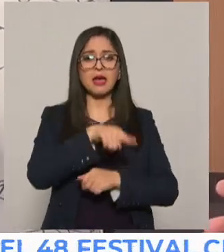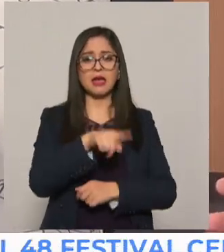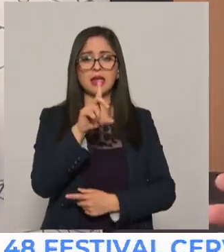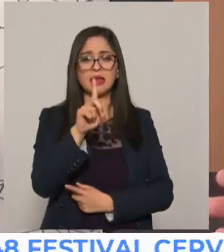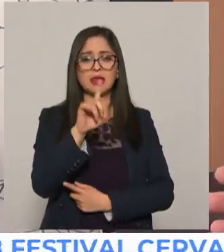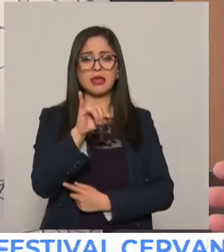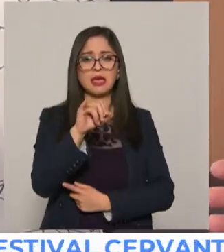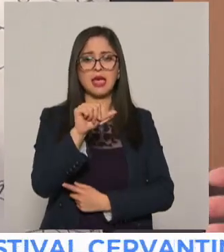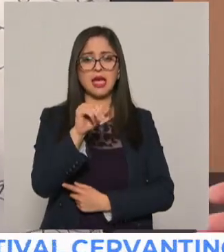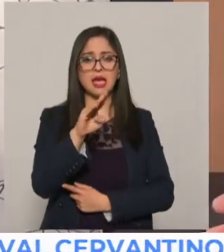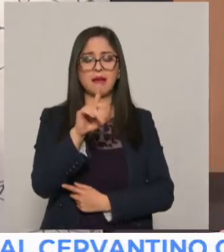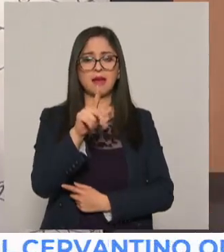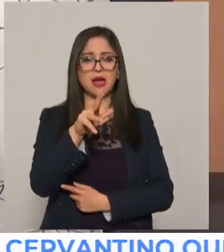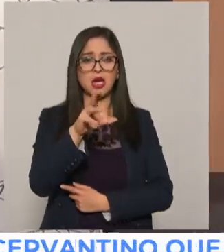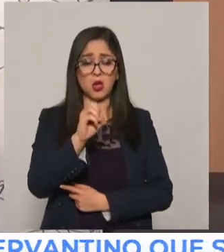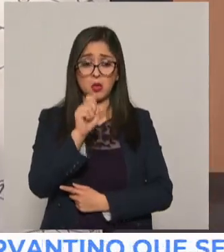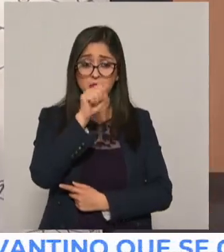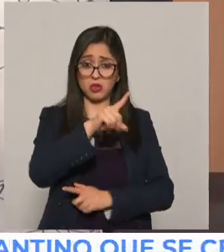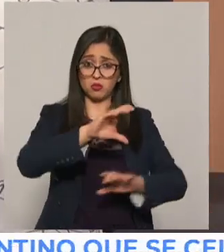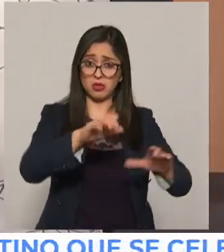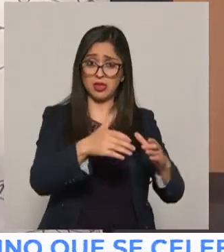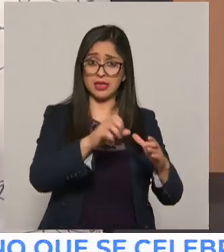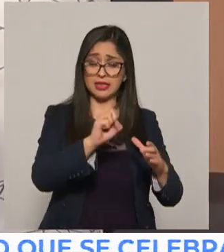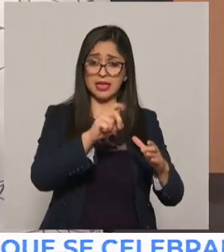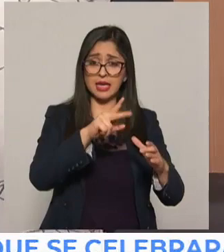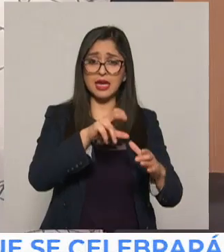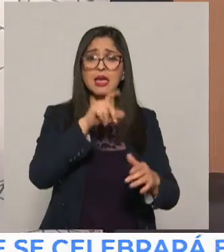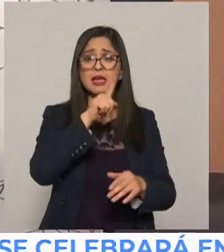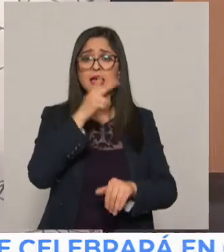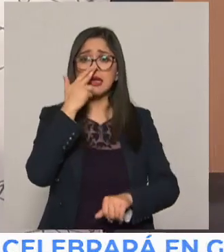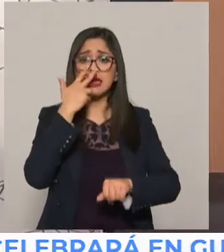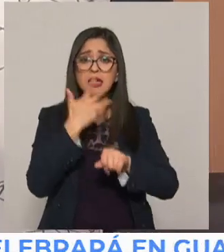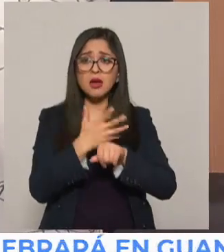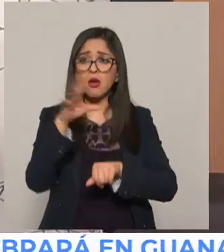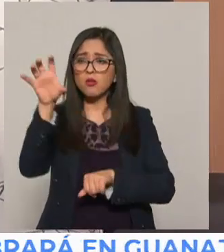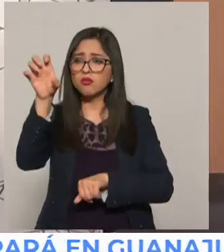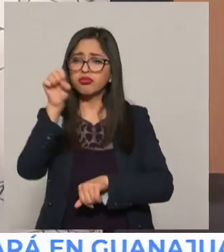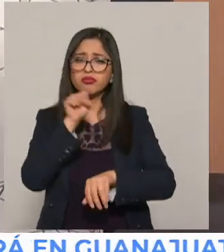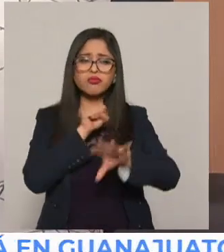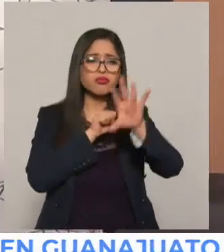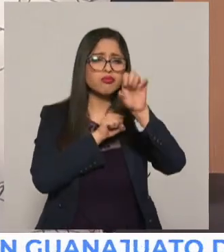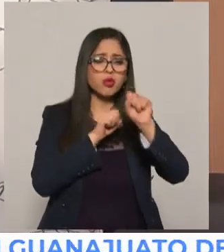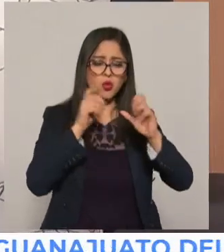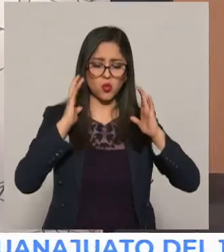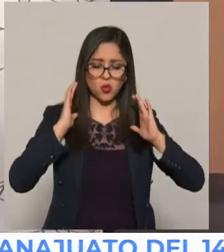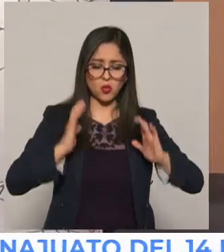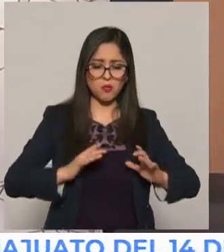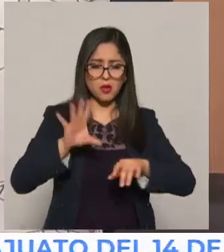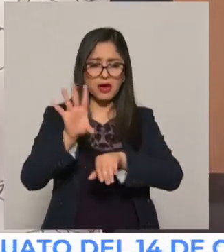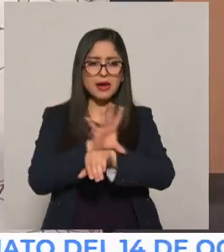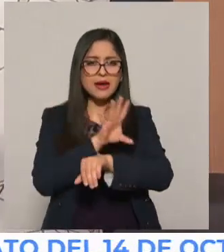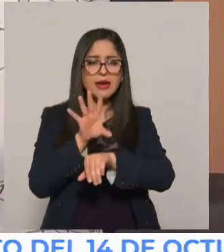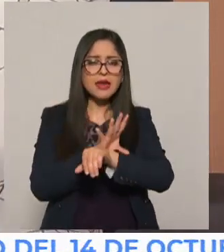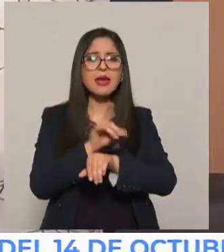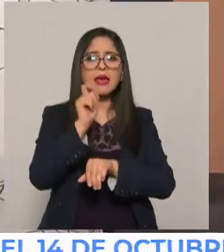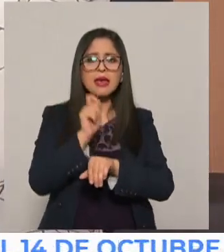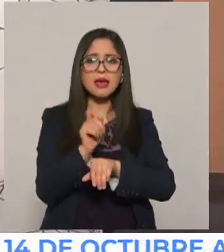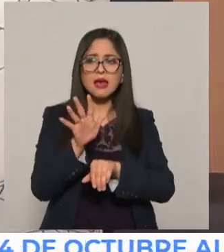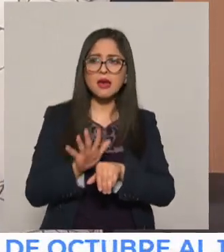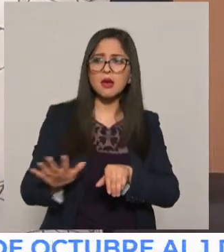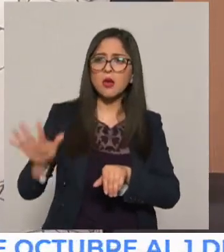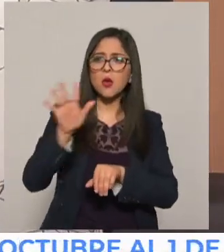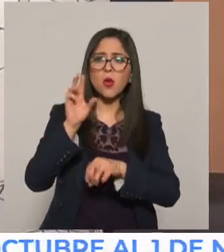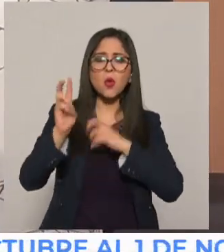un diablero en la serie es alguien que se dedica a cazar las energías, es decir, un mundo en donde los ángeles nos